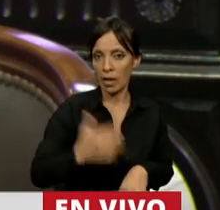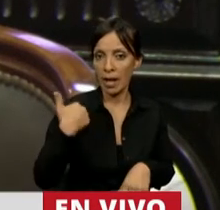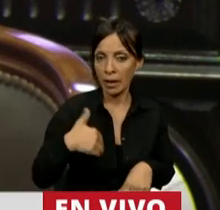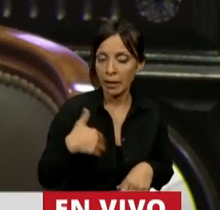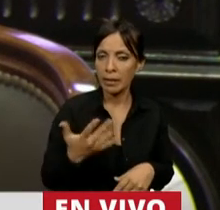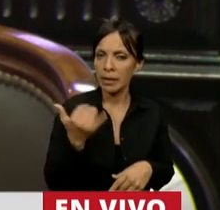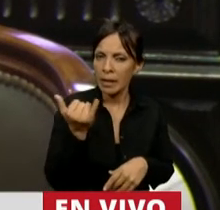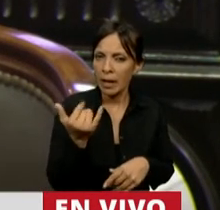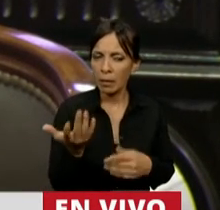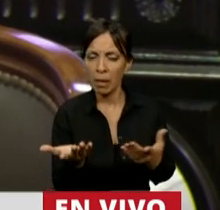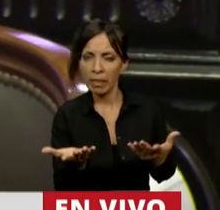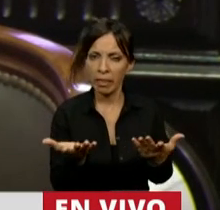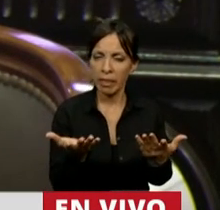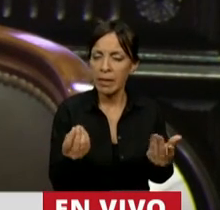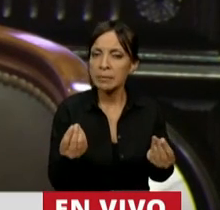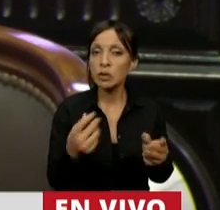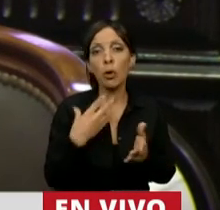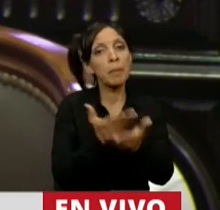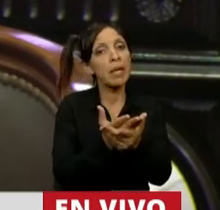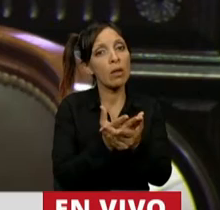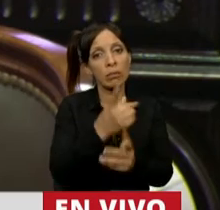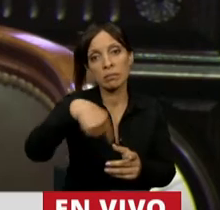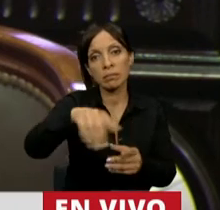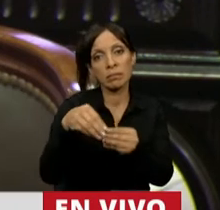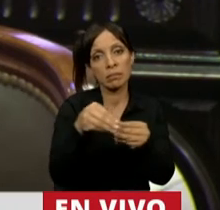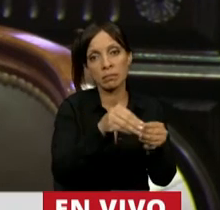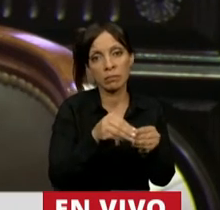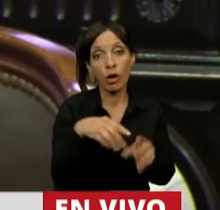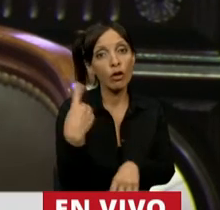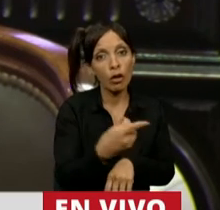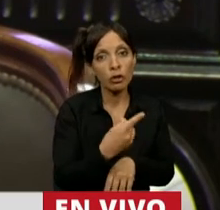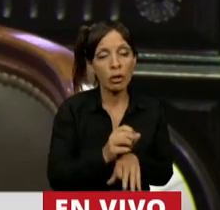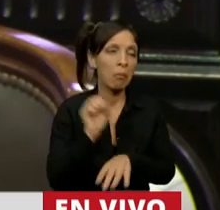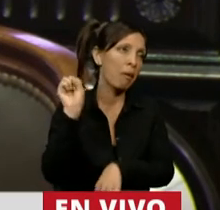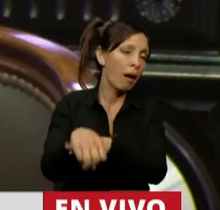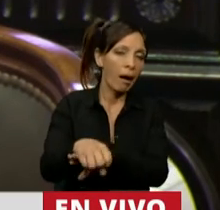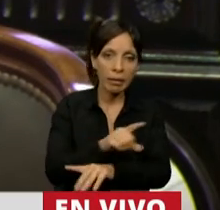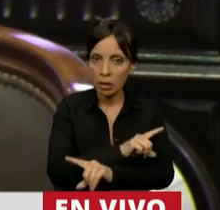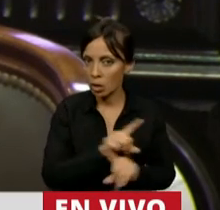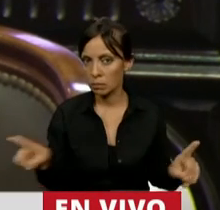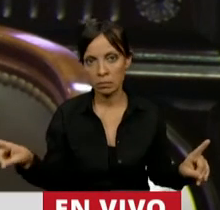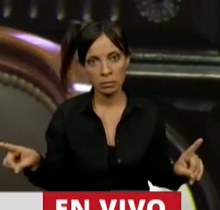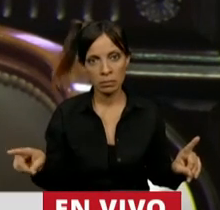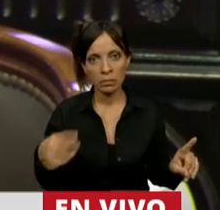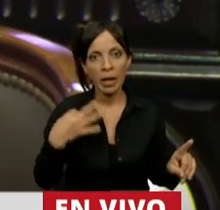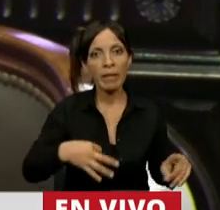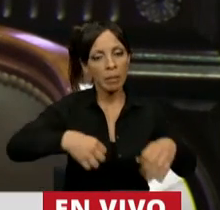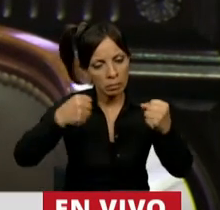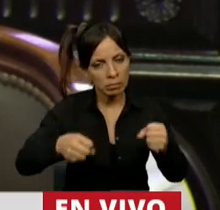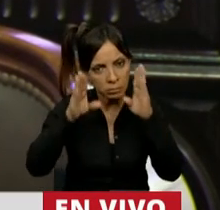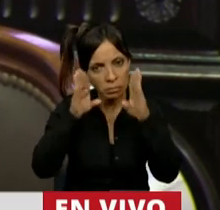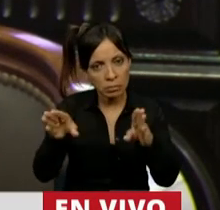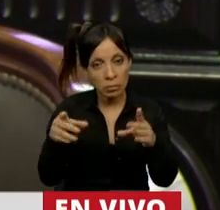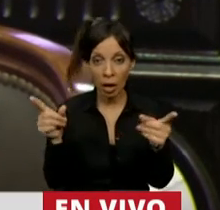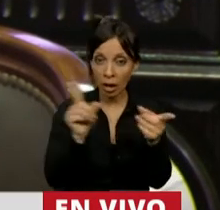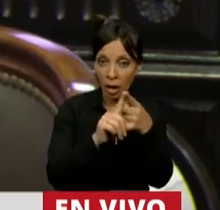argentino. Y pido al resto de mis colegas, que no seamos sordos, que actuemos, que no seamos cómplices, porque ¿quién